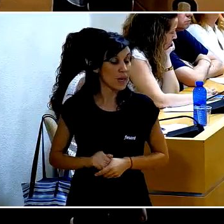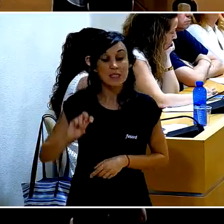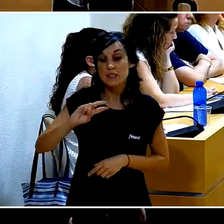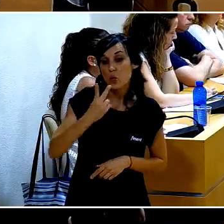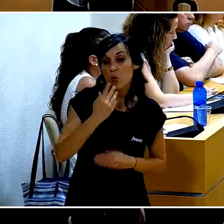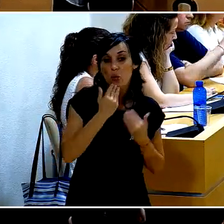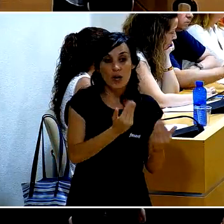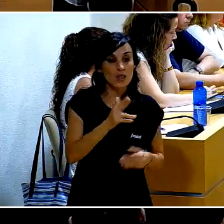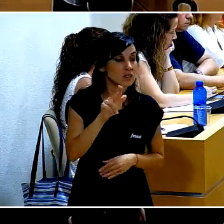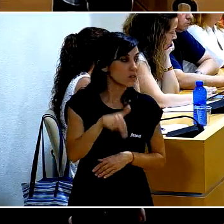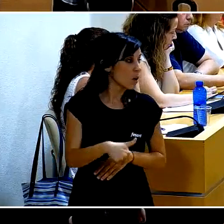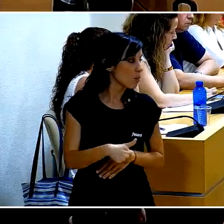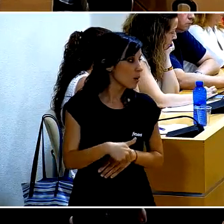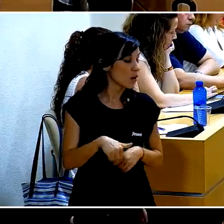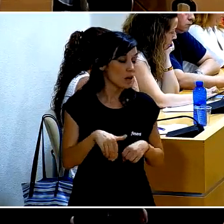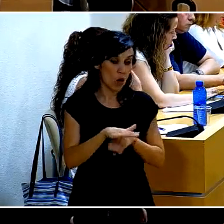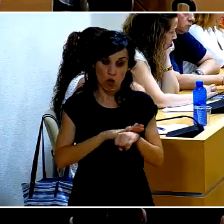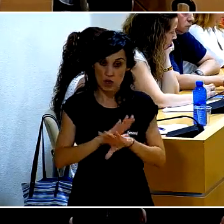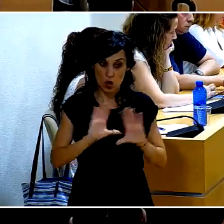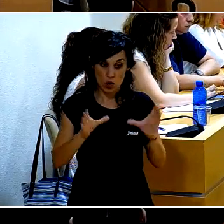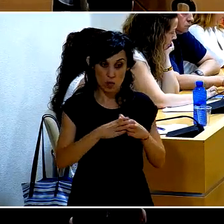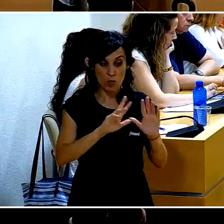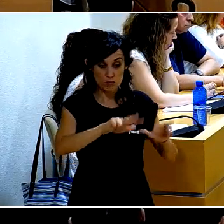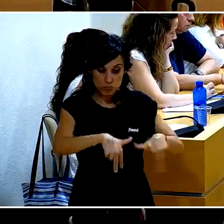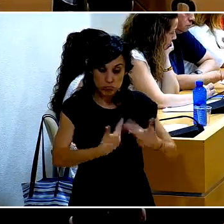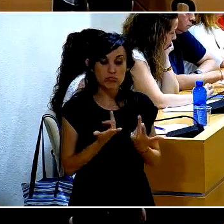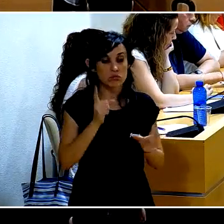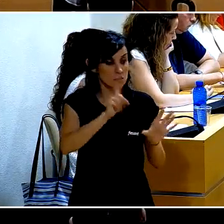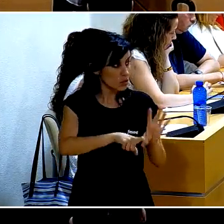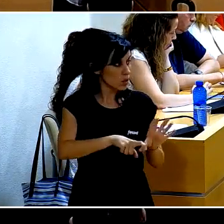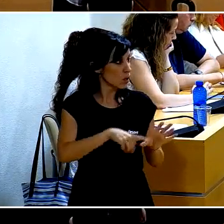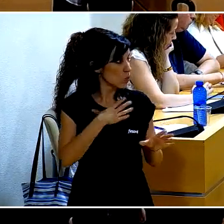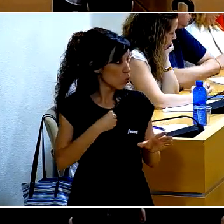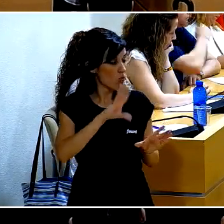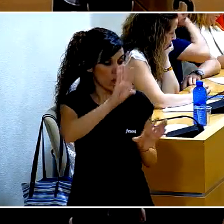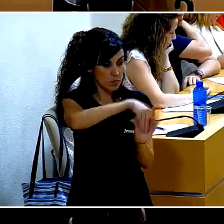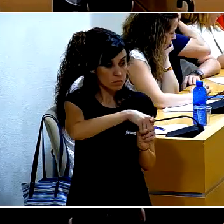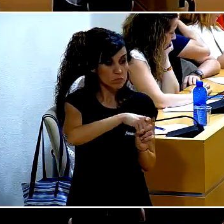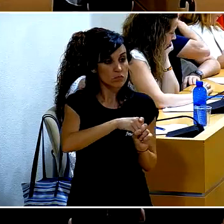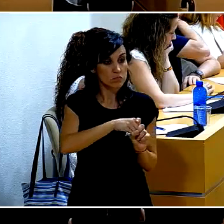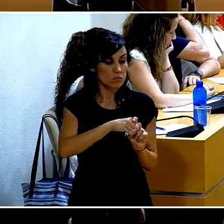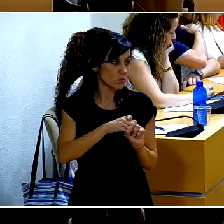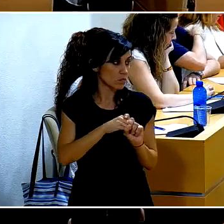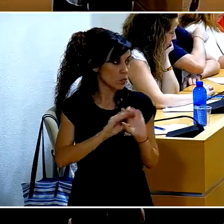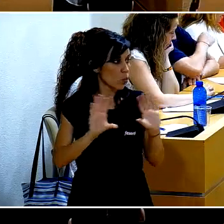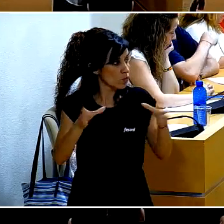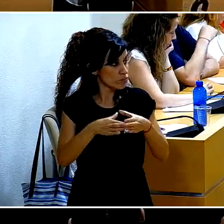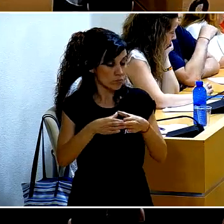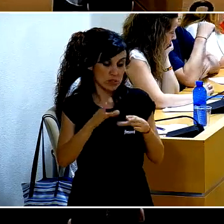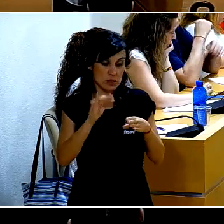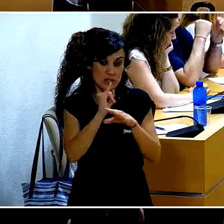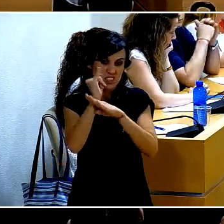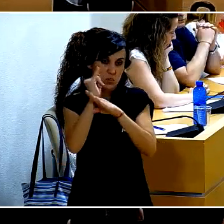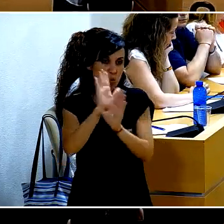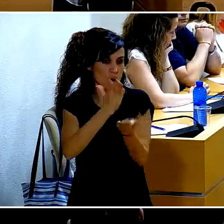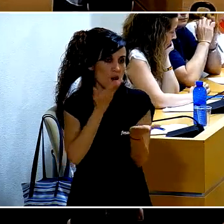gracias al equipo de gobierno por habernos facilitado el poder incluirnos como parte institucional en la moción.